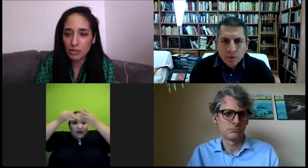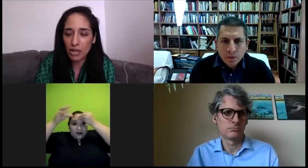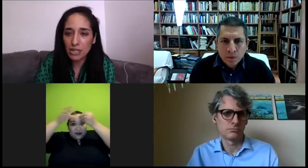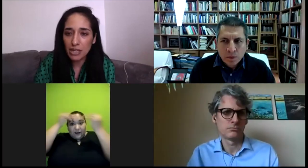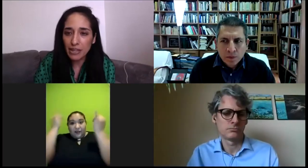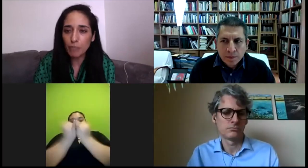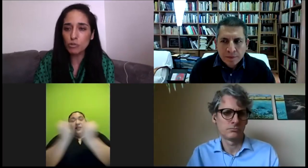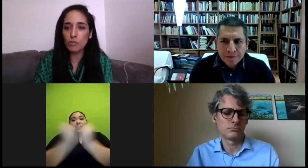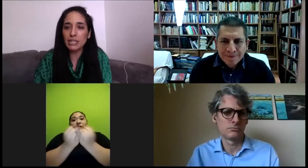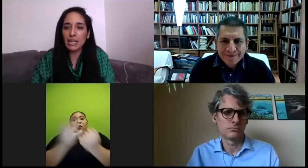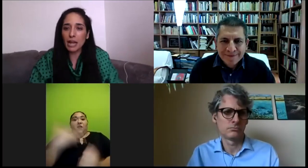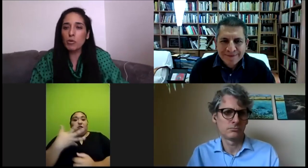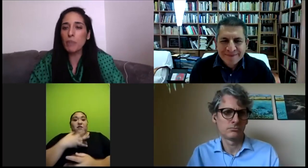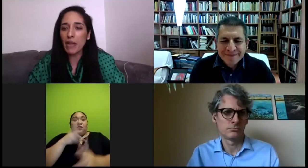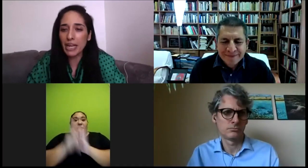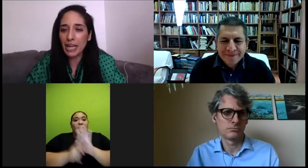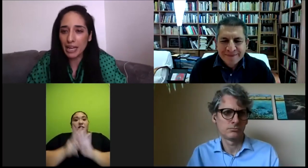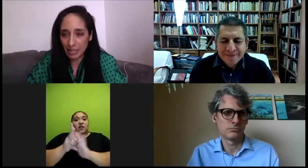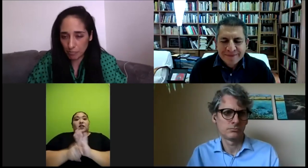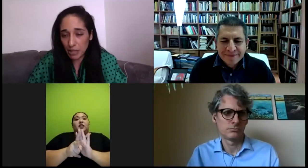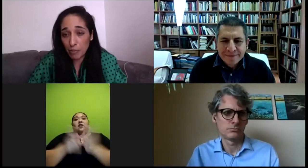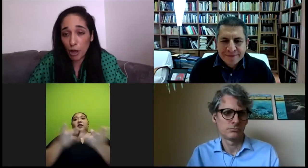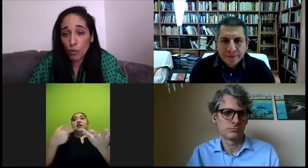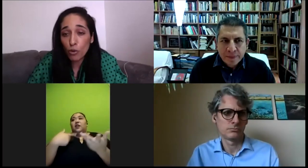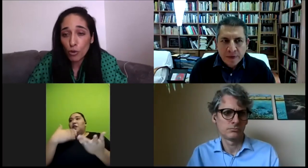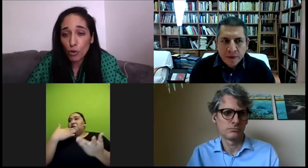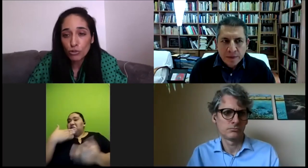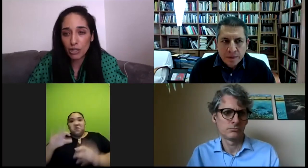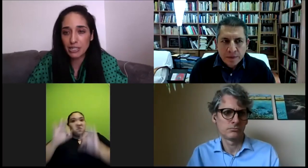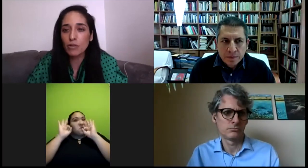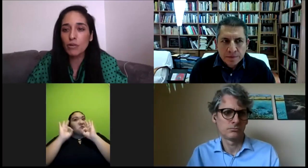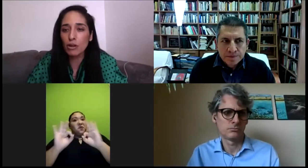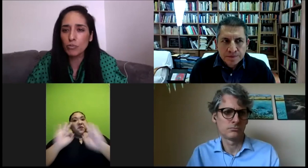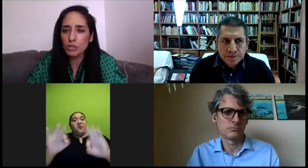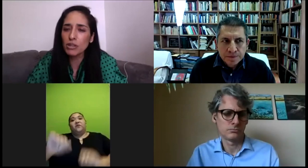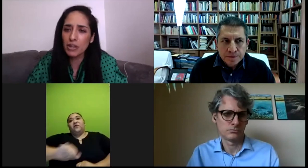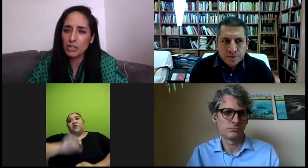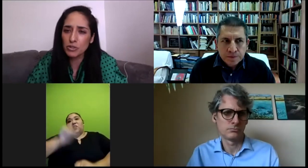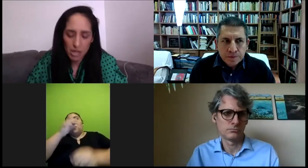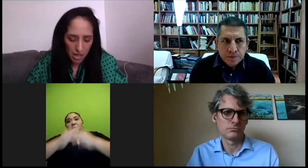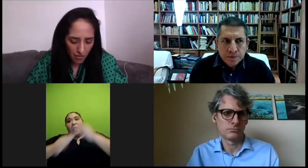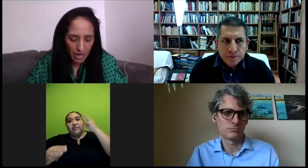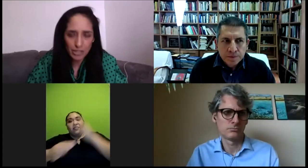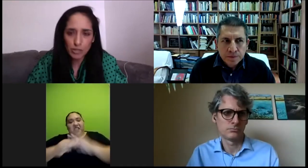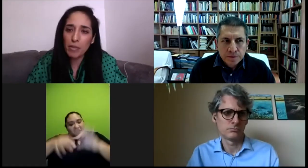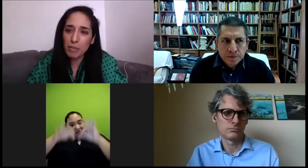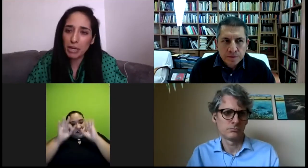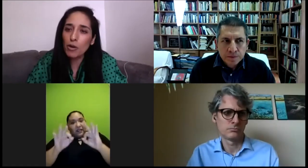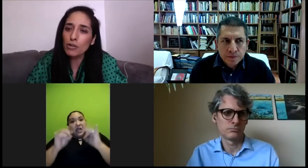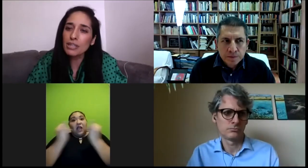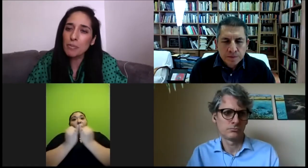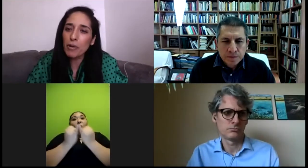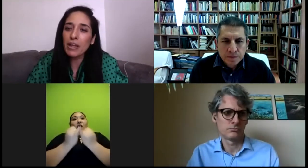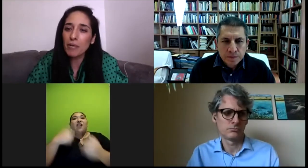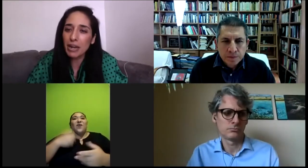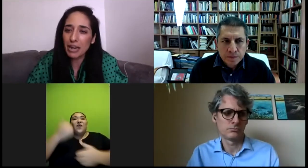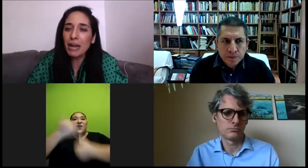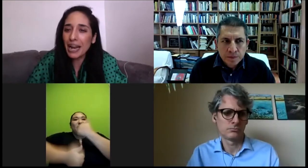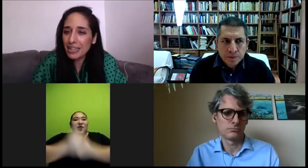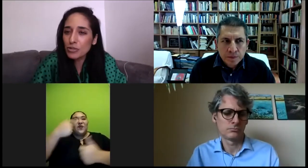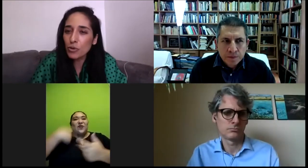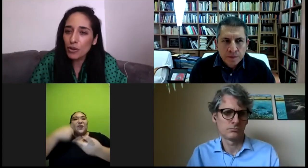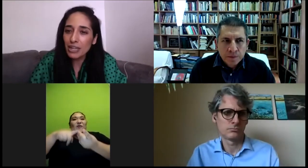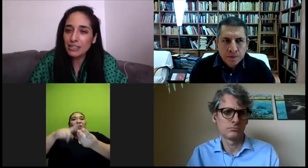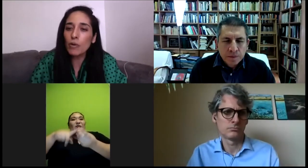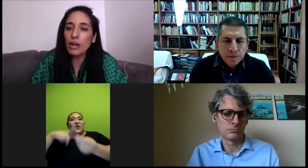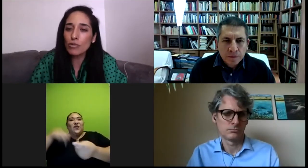padres y unas, digamos, un material muy padre que derivado de un concurso que se hace con la Comisión de Derechos de la Ciudad de México, donde se puede revelar